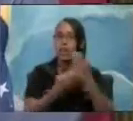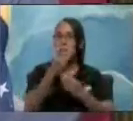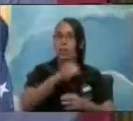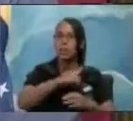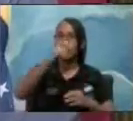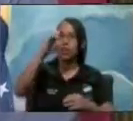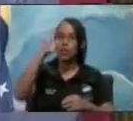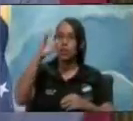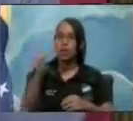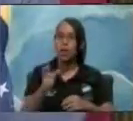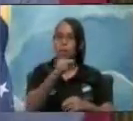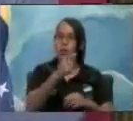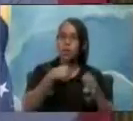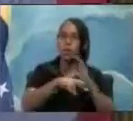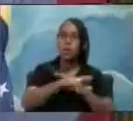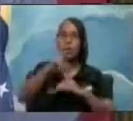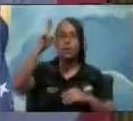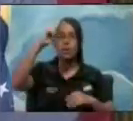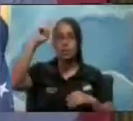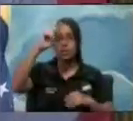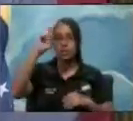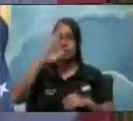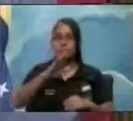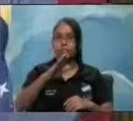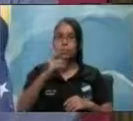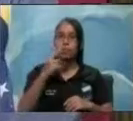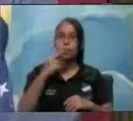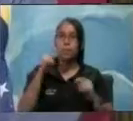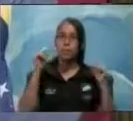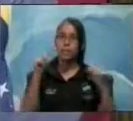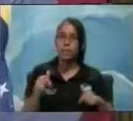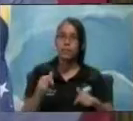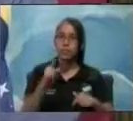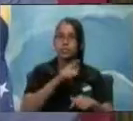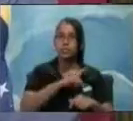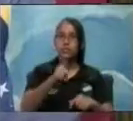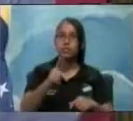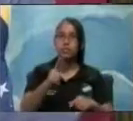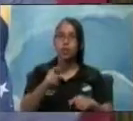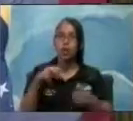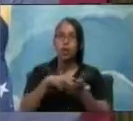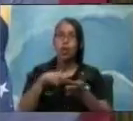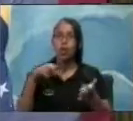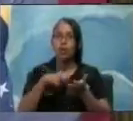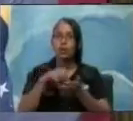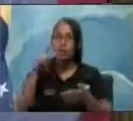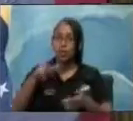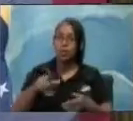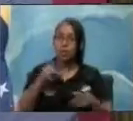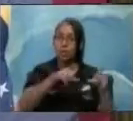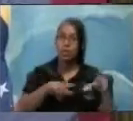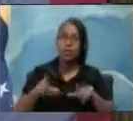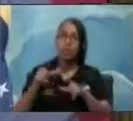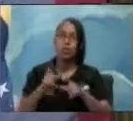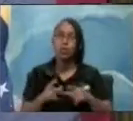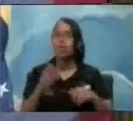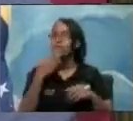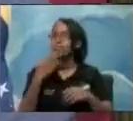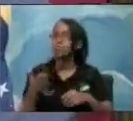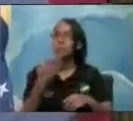Señor. Las personas van a reconocer, así como reconocían a este cojo que estaba ahí mendigando, esperando que